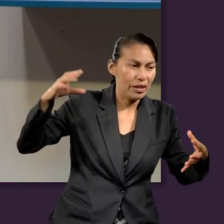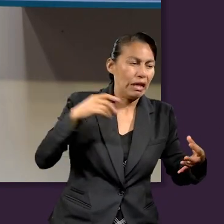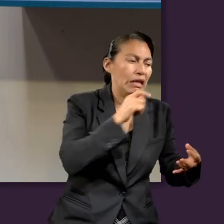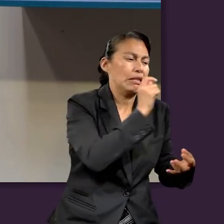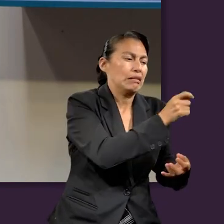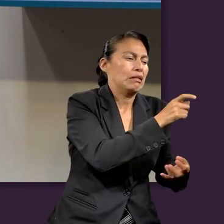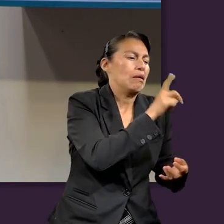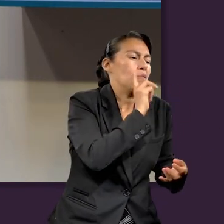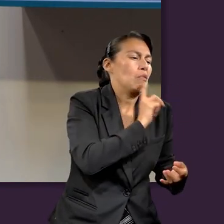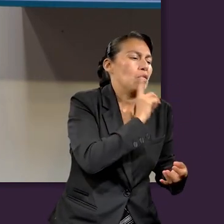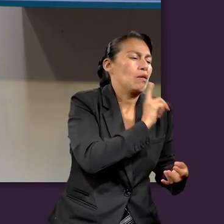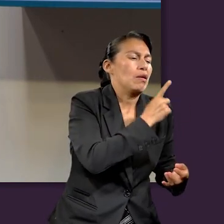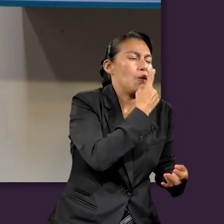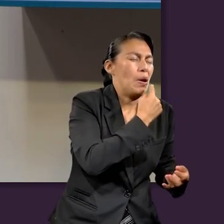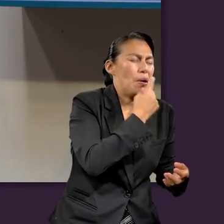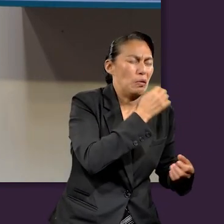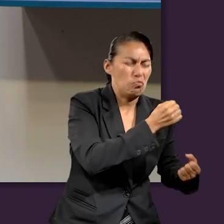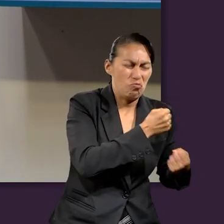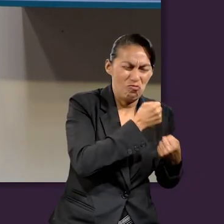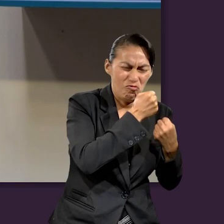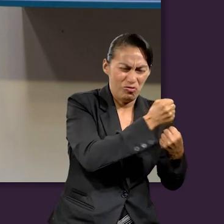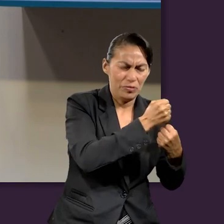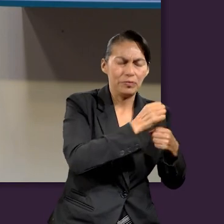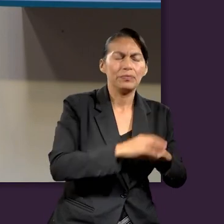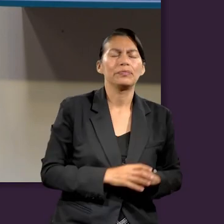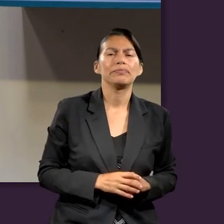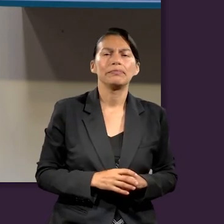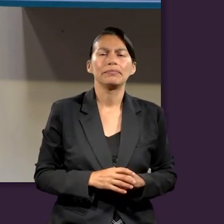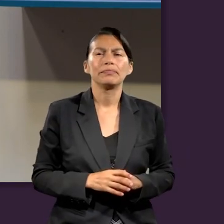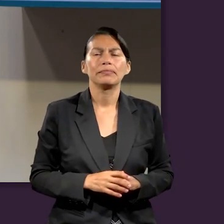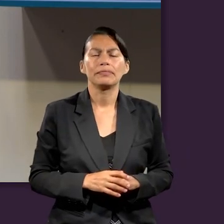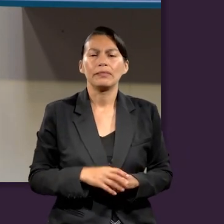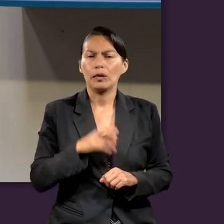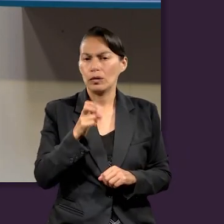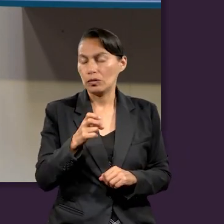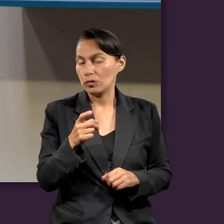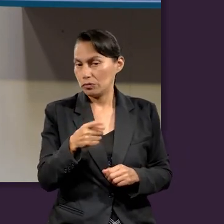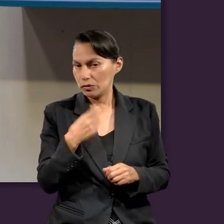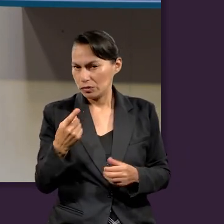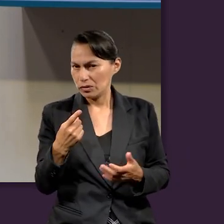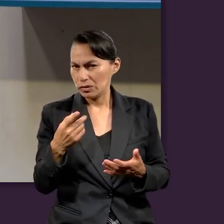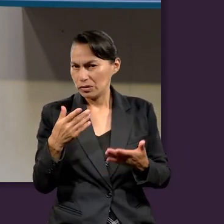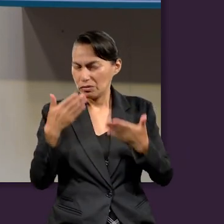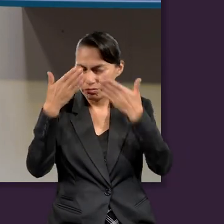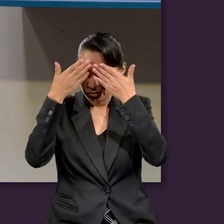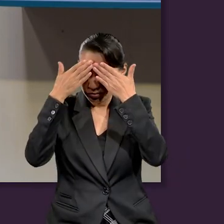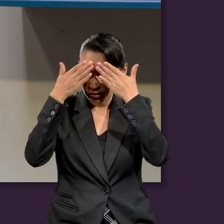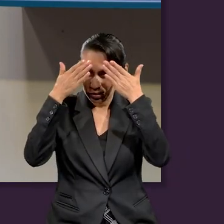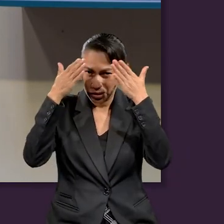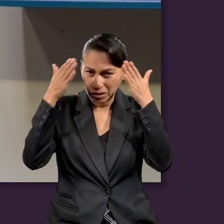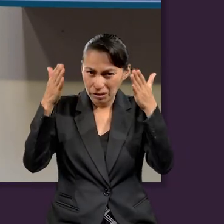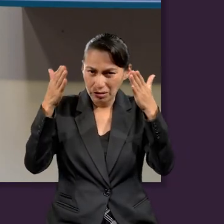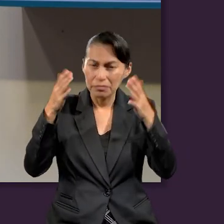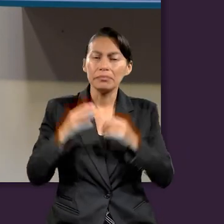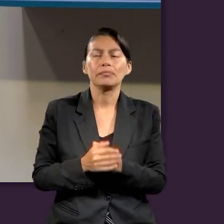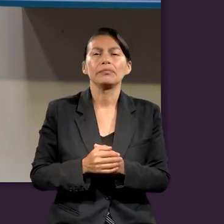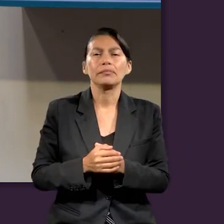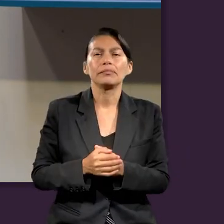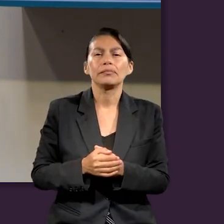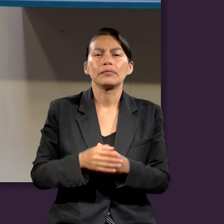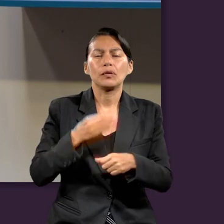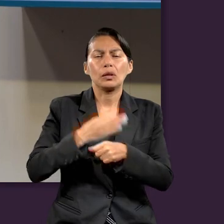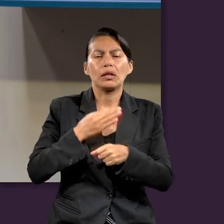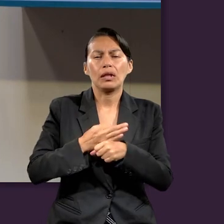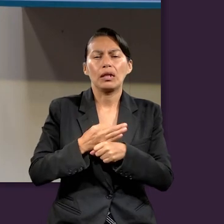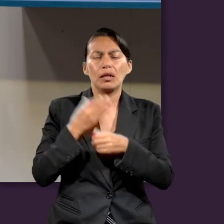identificada con la mujer escarlata. Así que con esto, creo que vamos avanzando un poquito, bastante en lo